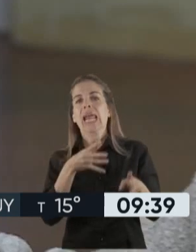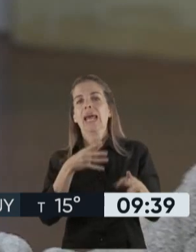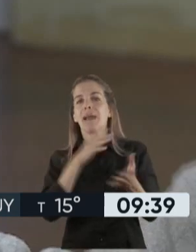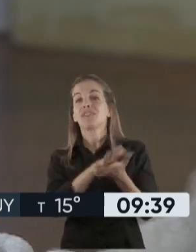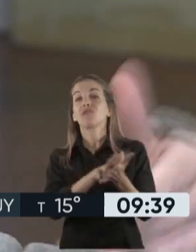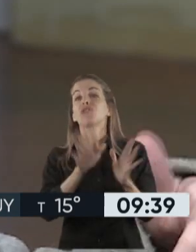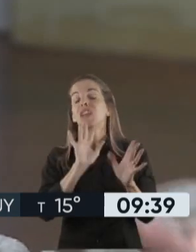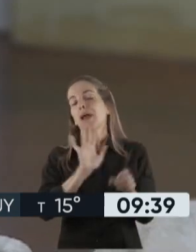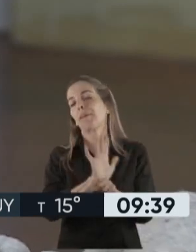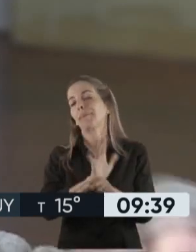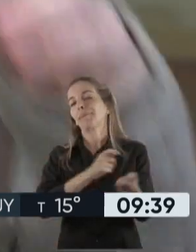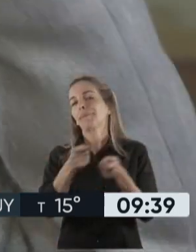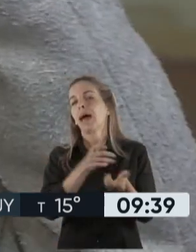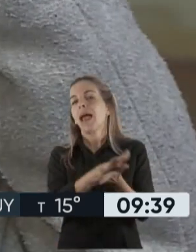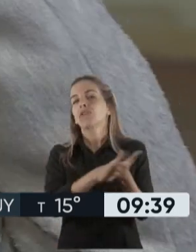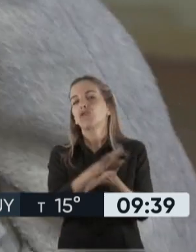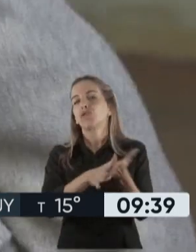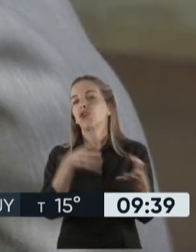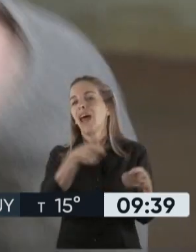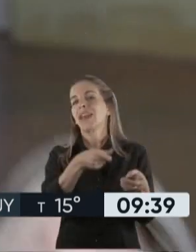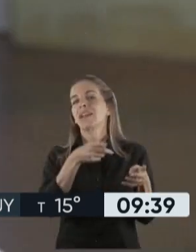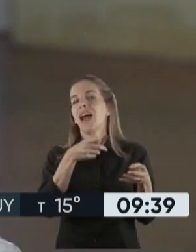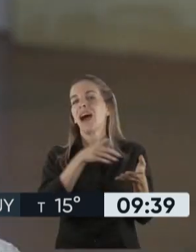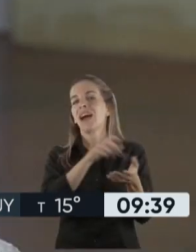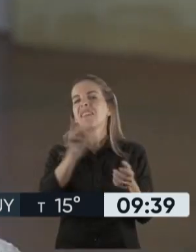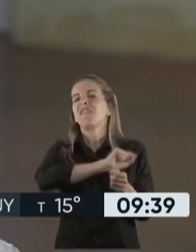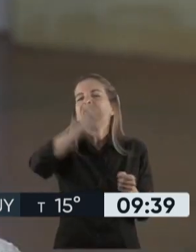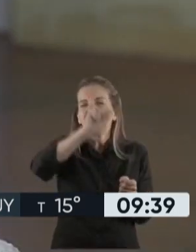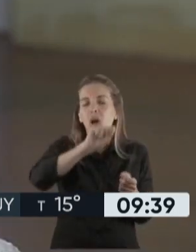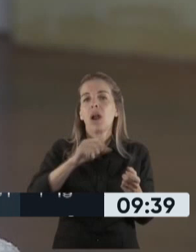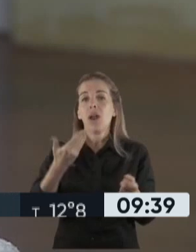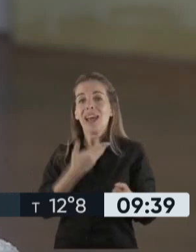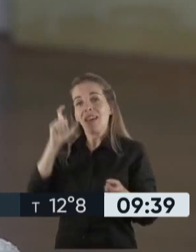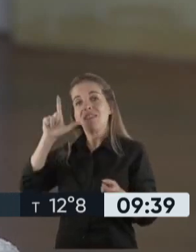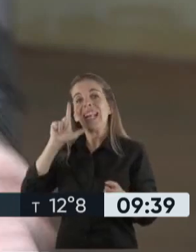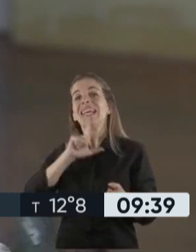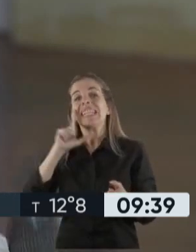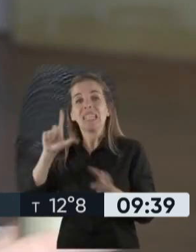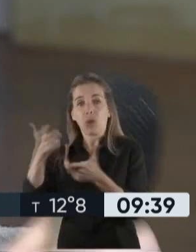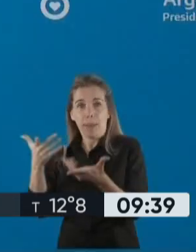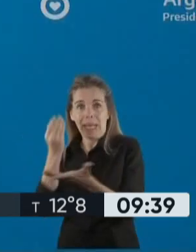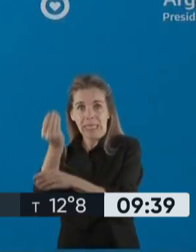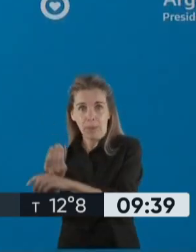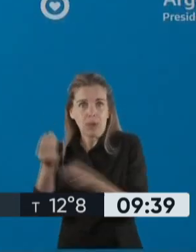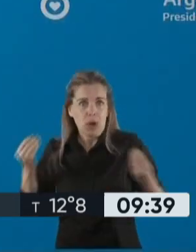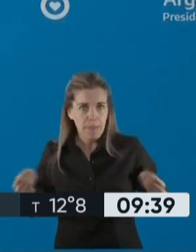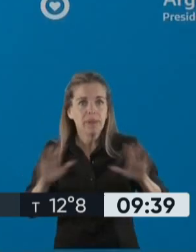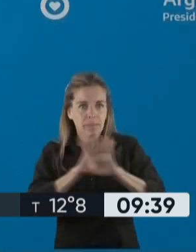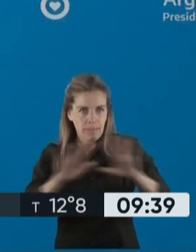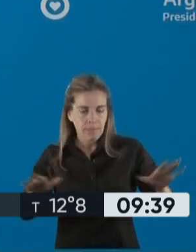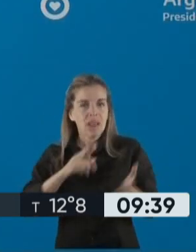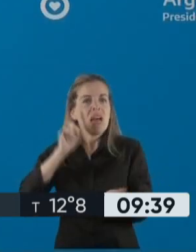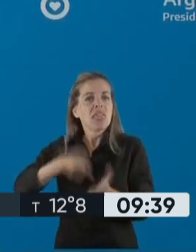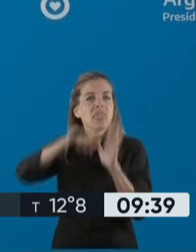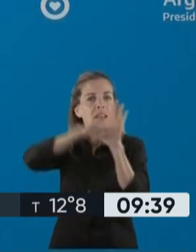Feletti y el ingreso de Hahn, es decir, ¿qué se espera ver? ¿Se va a seguir con el control de precios? ¿No? Las nuevas medidas se están